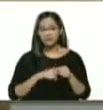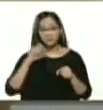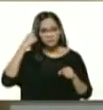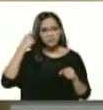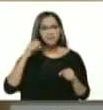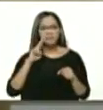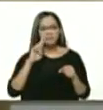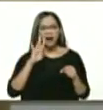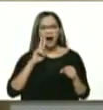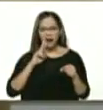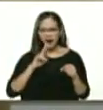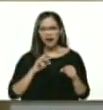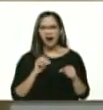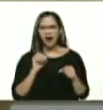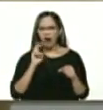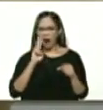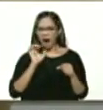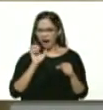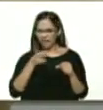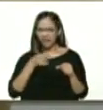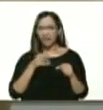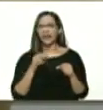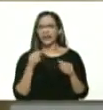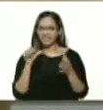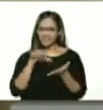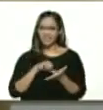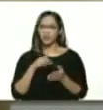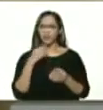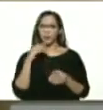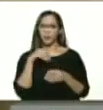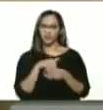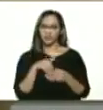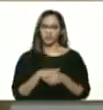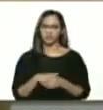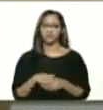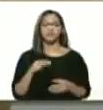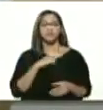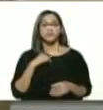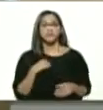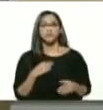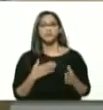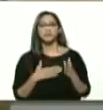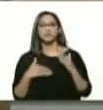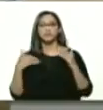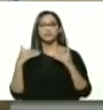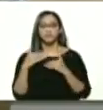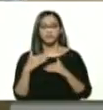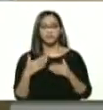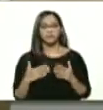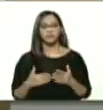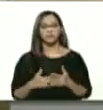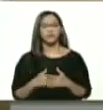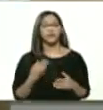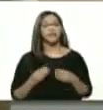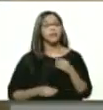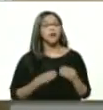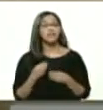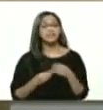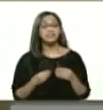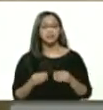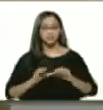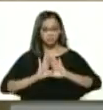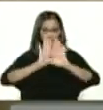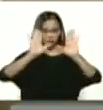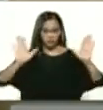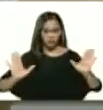leche ese es el centro de votación nosotros pasamos fuimos un paso más adelante quisimos hacer la geografía del